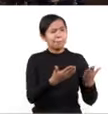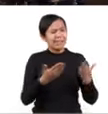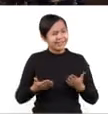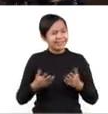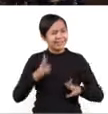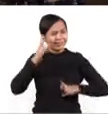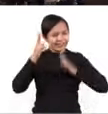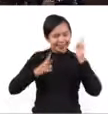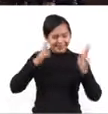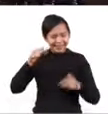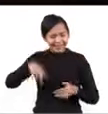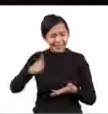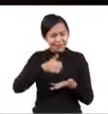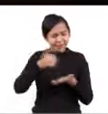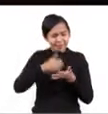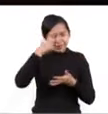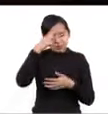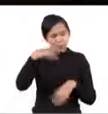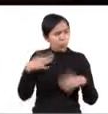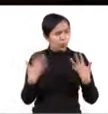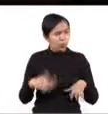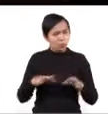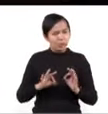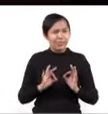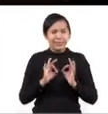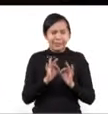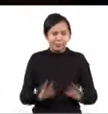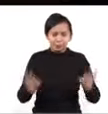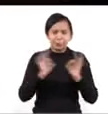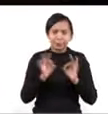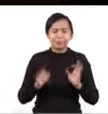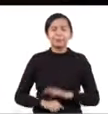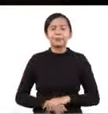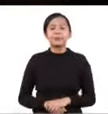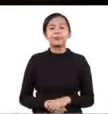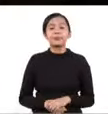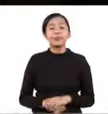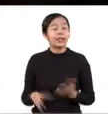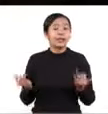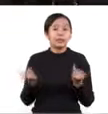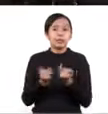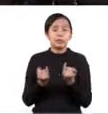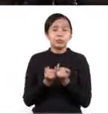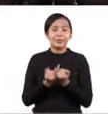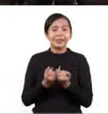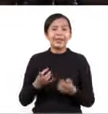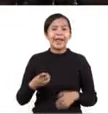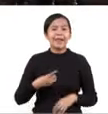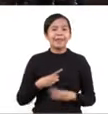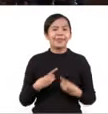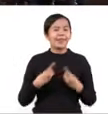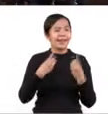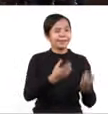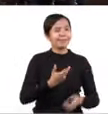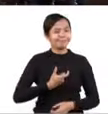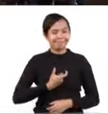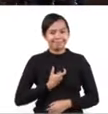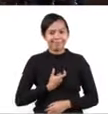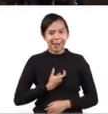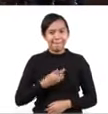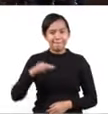distinguido de la Ciudad de México. Y al mismo tiempo la medalla, que significa también